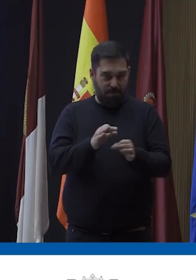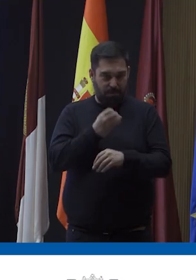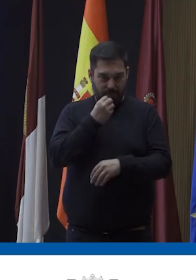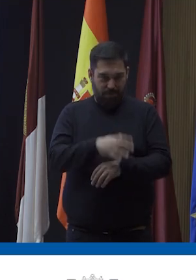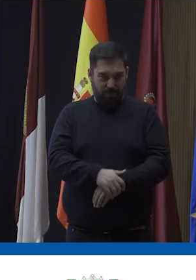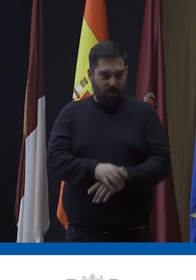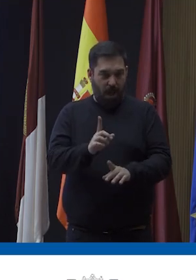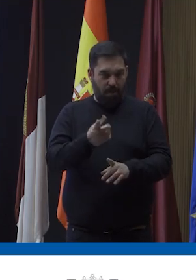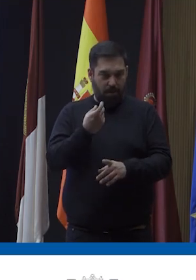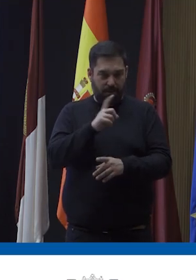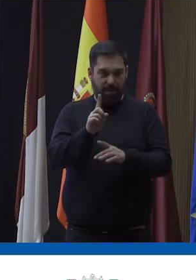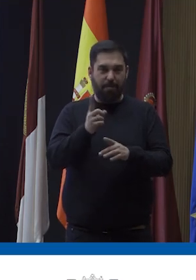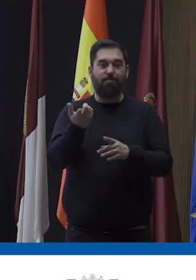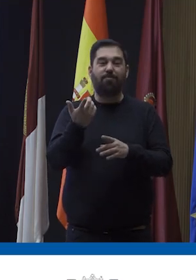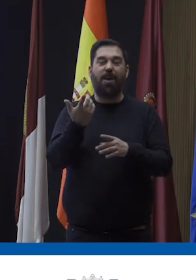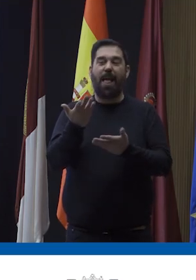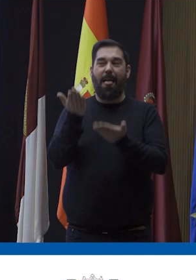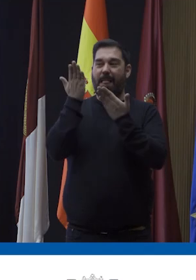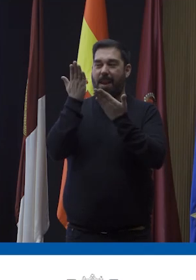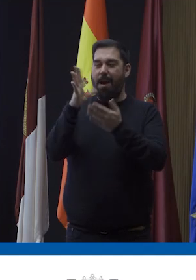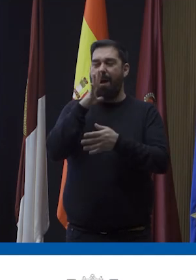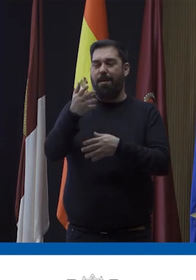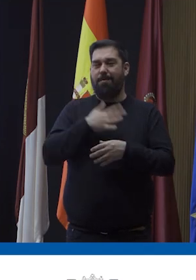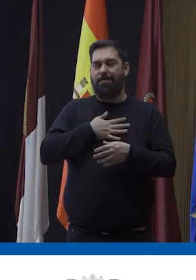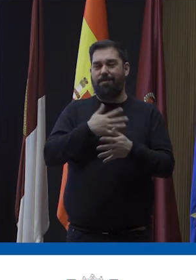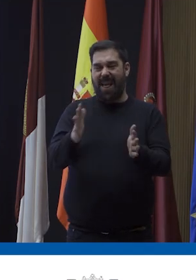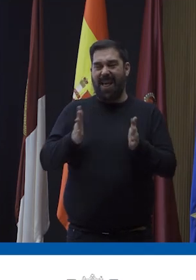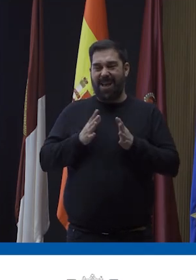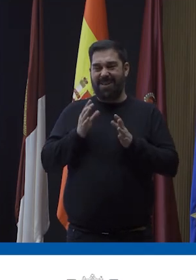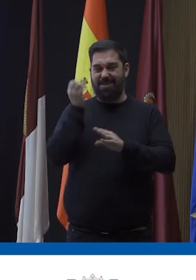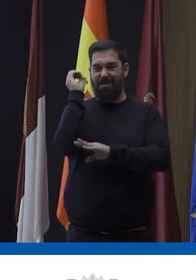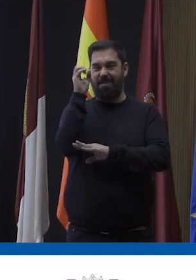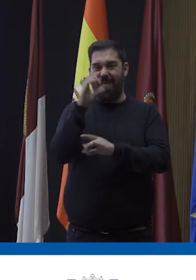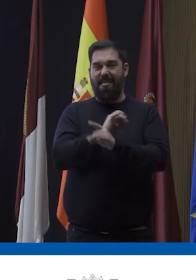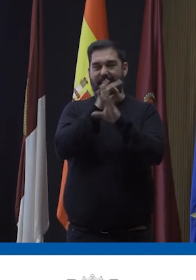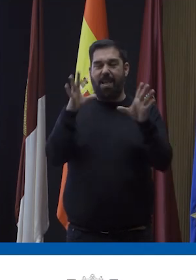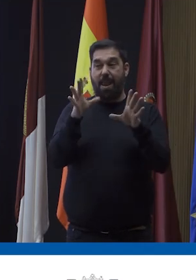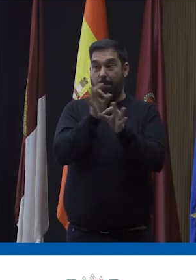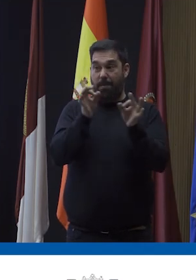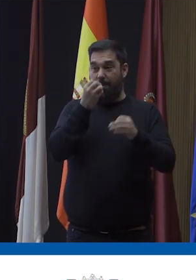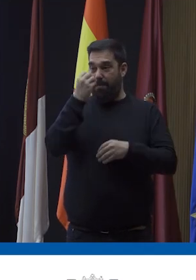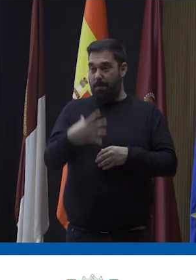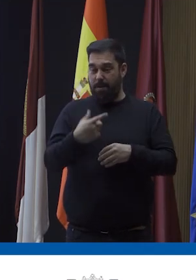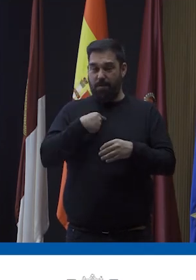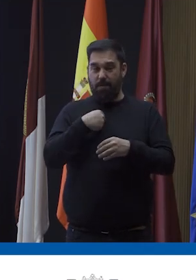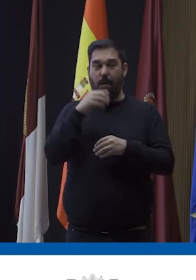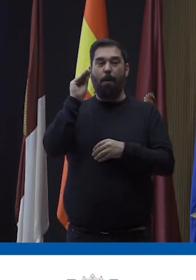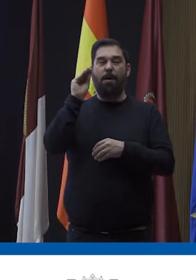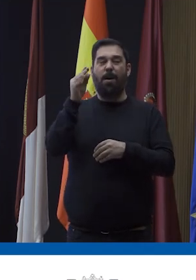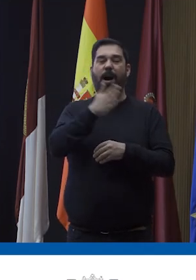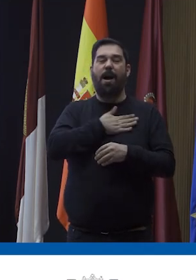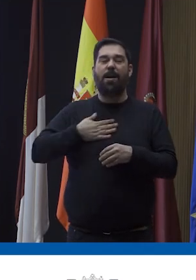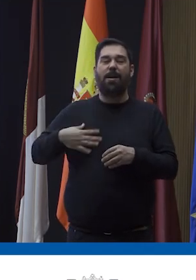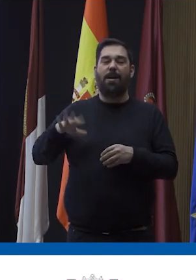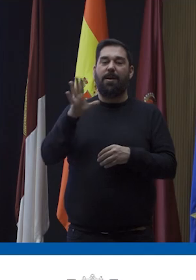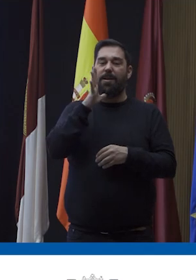Soraya, darte la enhorabuena porque me ha encantado tu conferencia, muy clara y muy bien. Gracias. Yo quería preguntarte si los